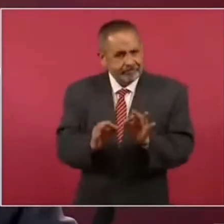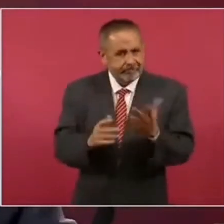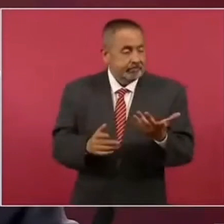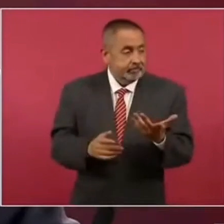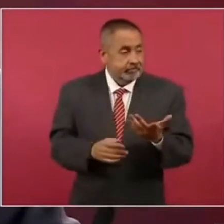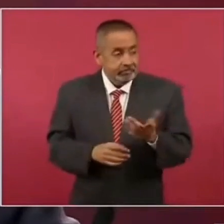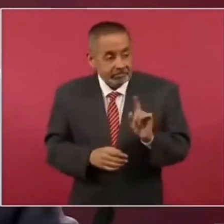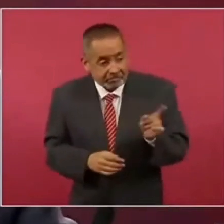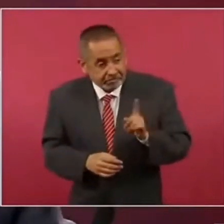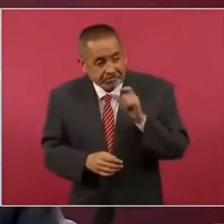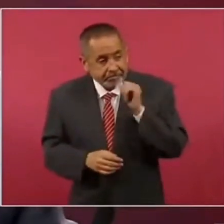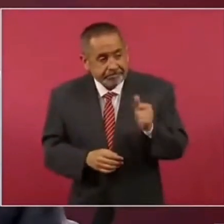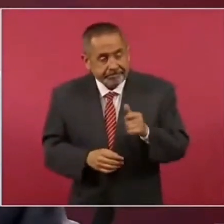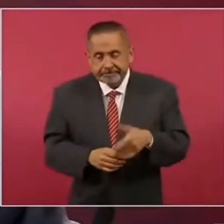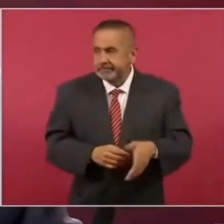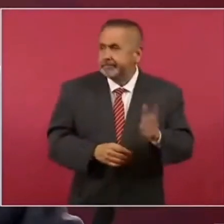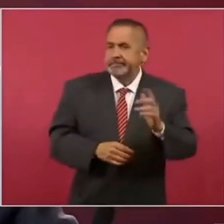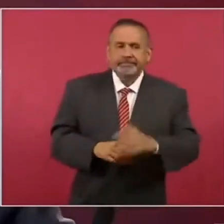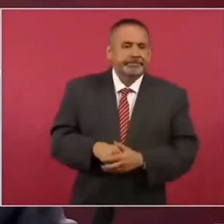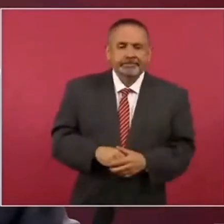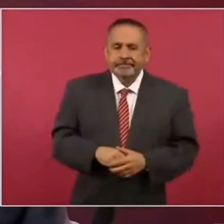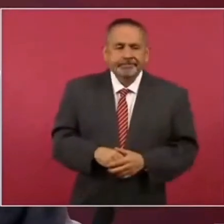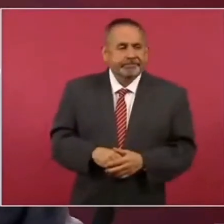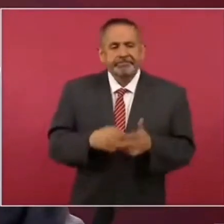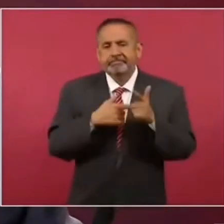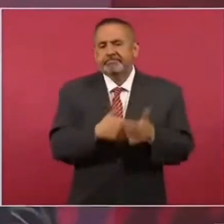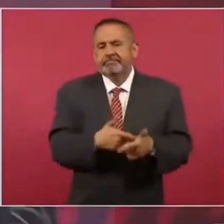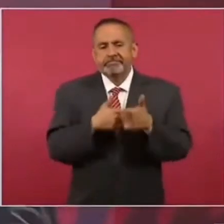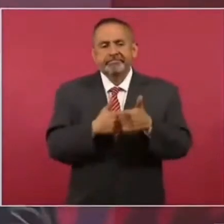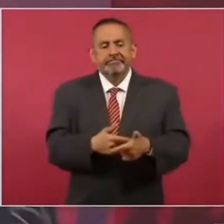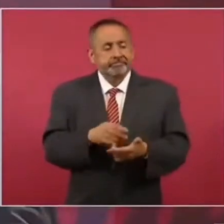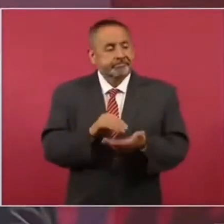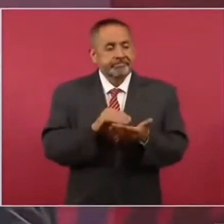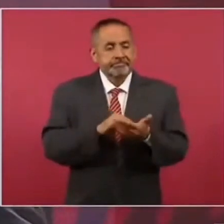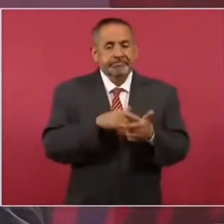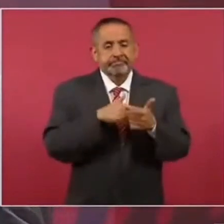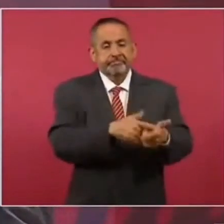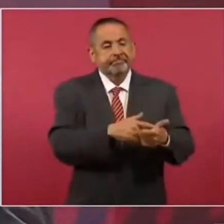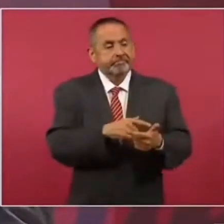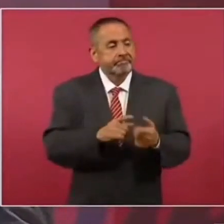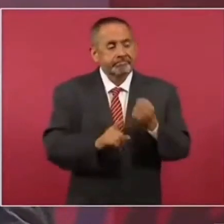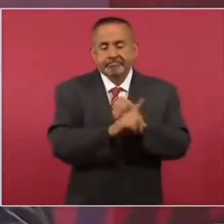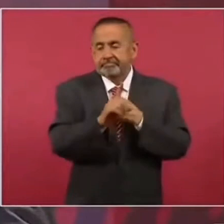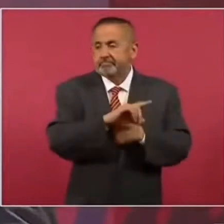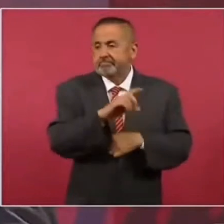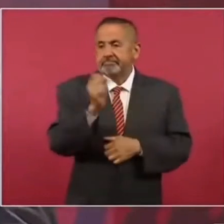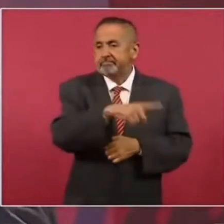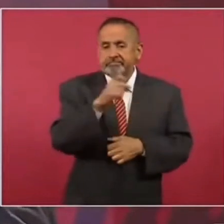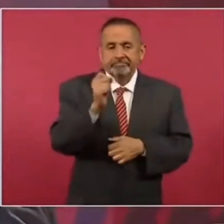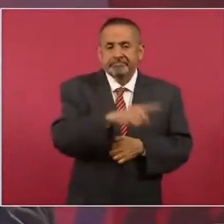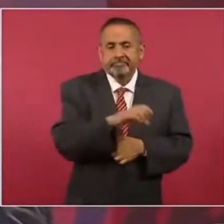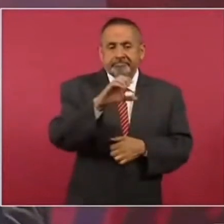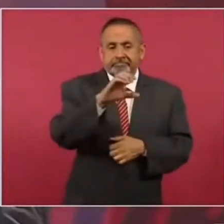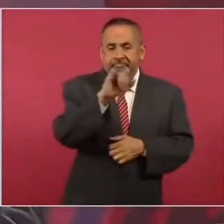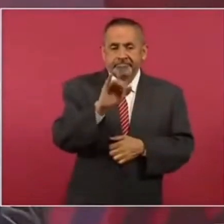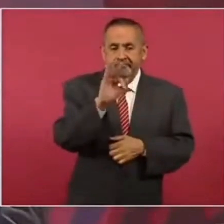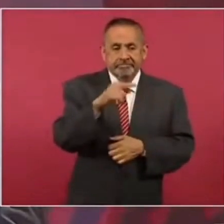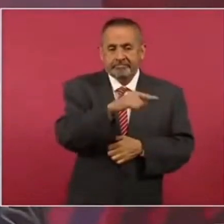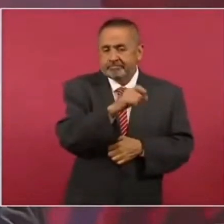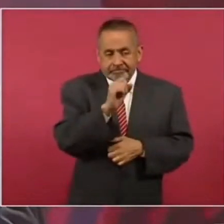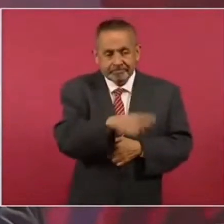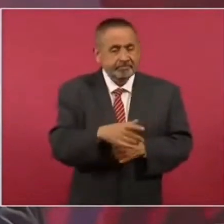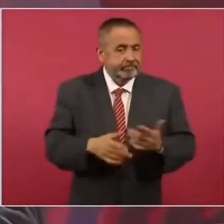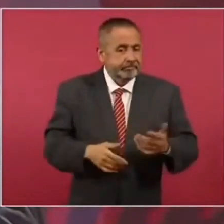pues entonces va a seguir la crisis en ese poder. Ellos